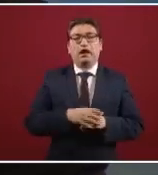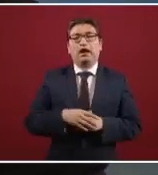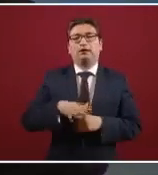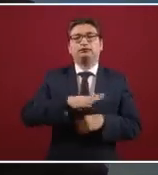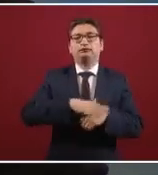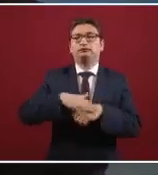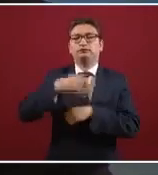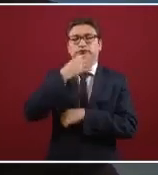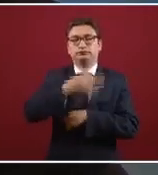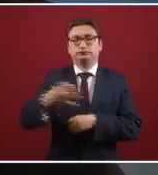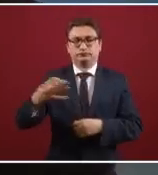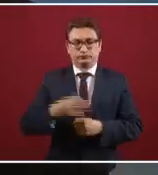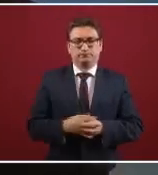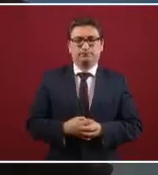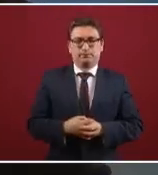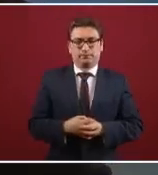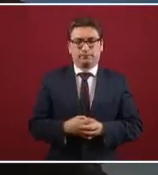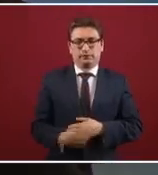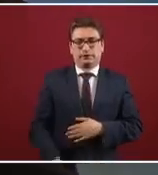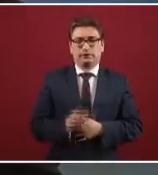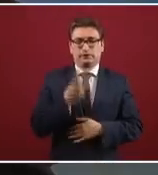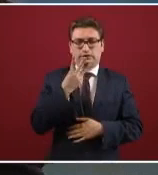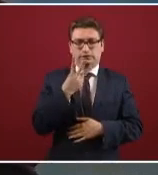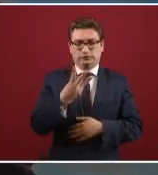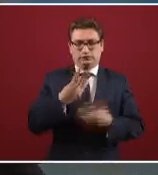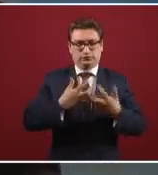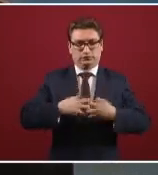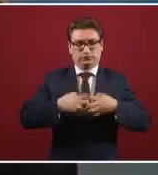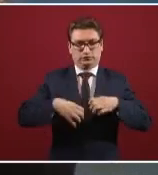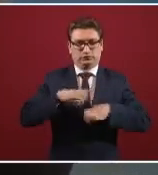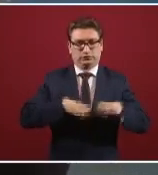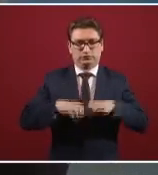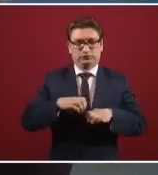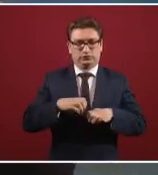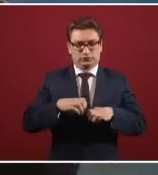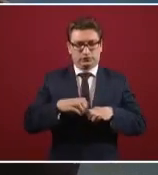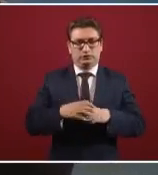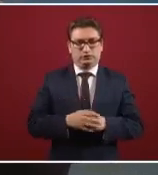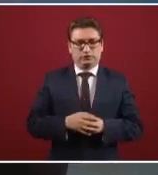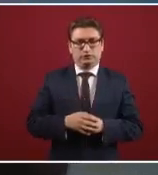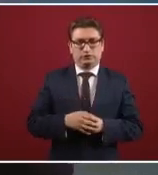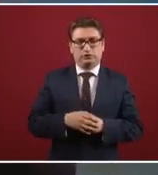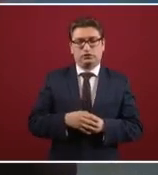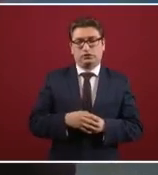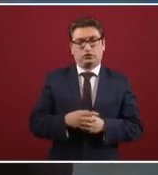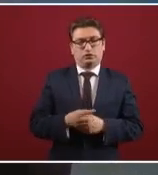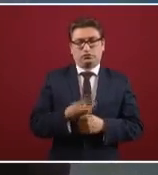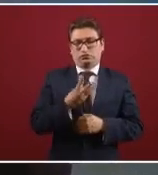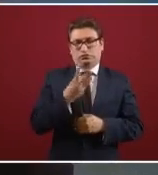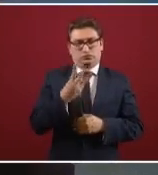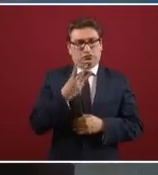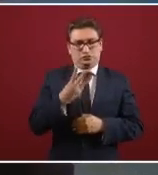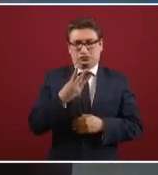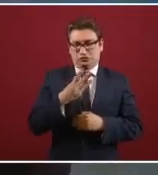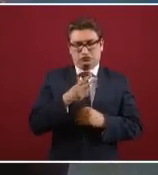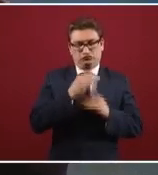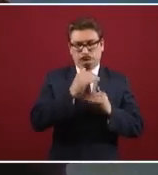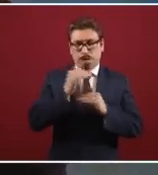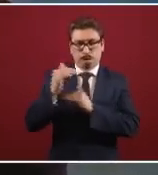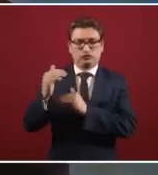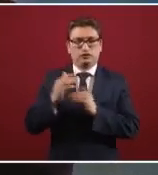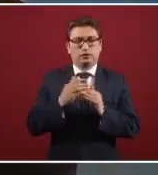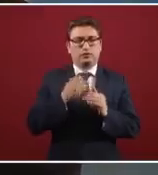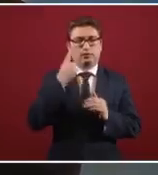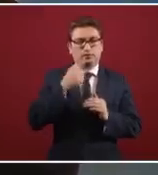fueron tres empresas 33 empresas como mínimo que participaron en cada